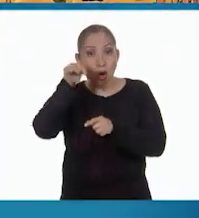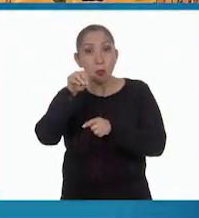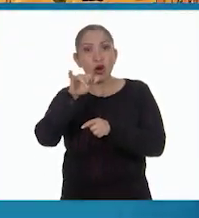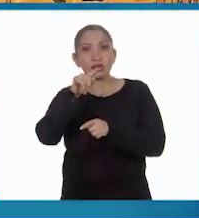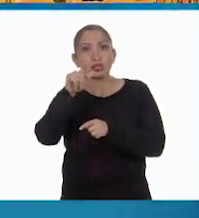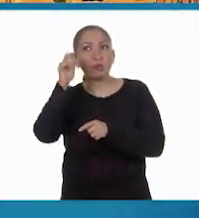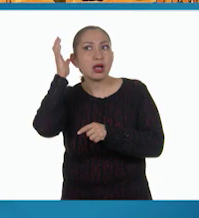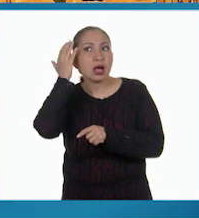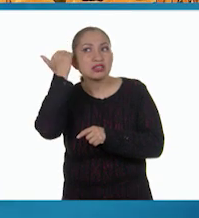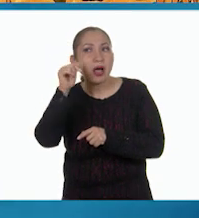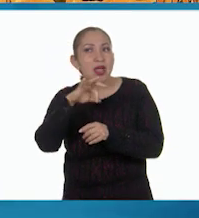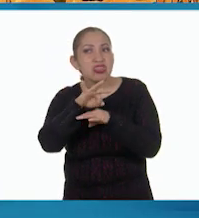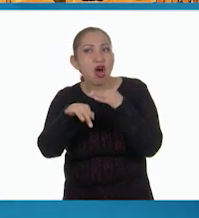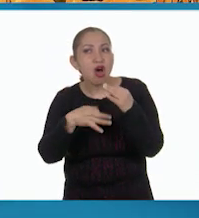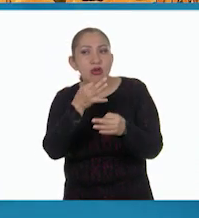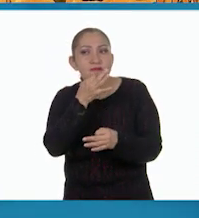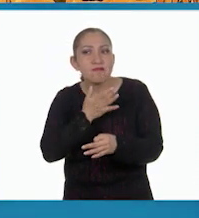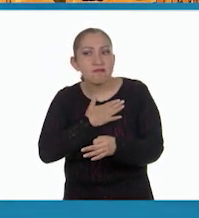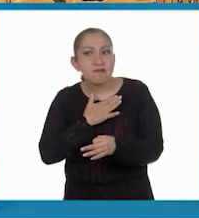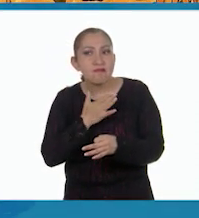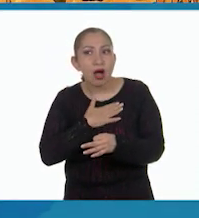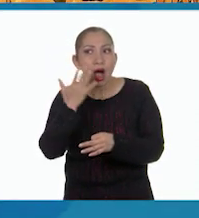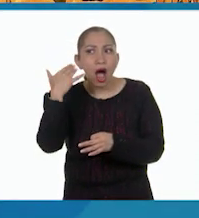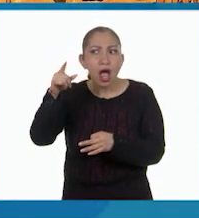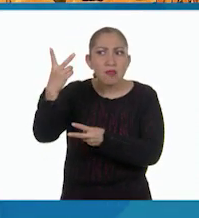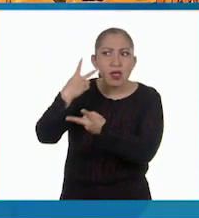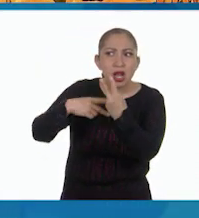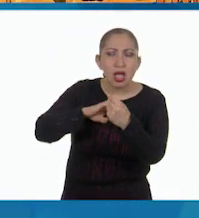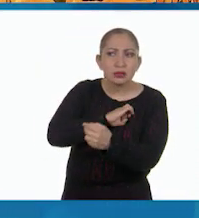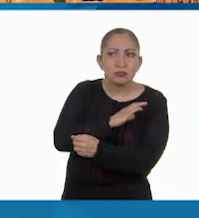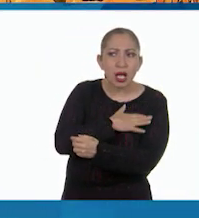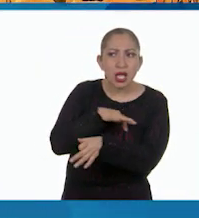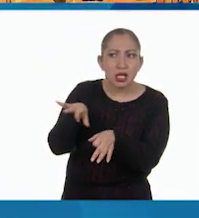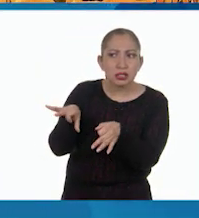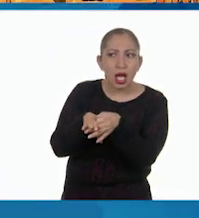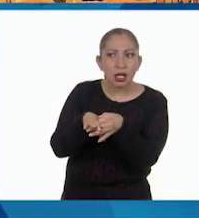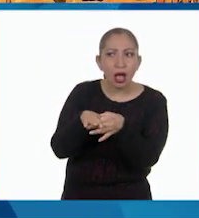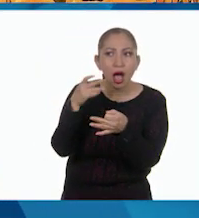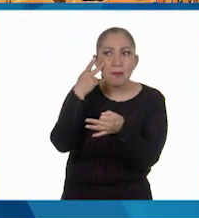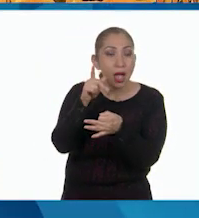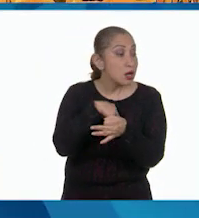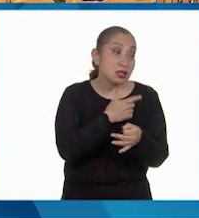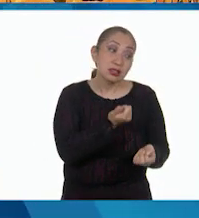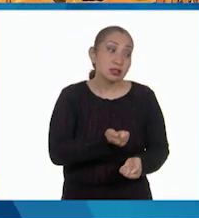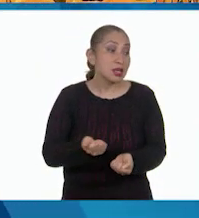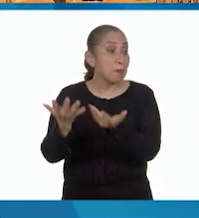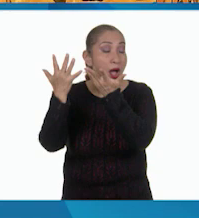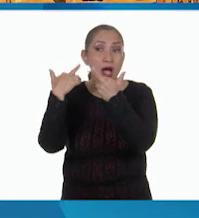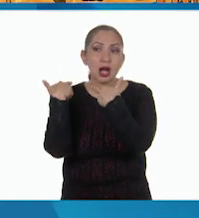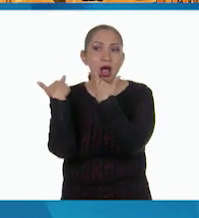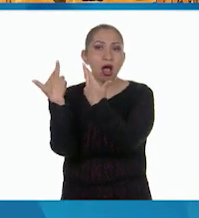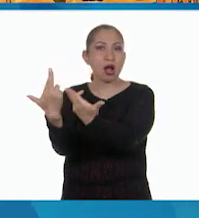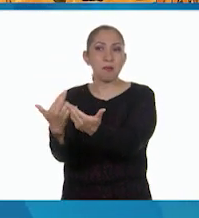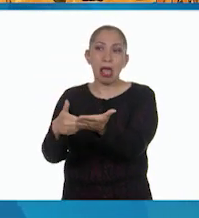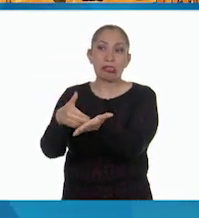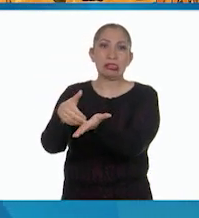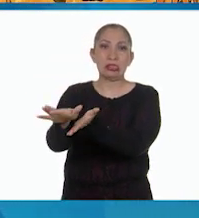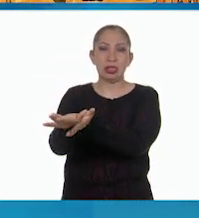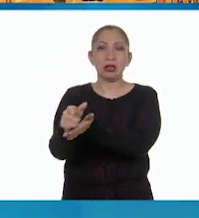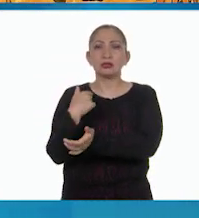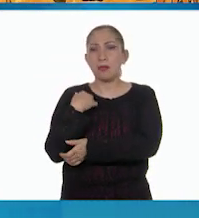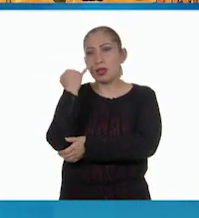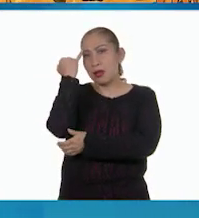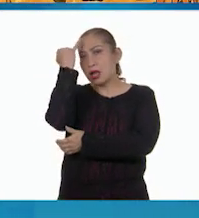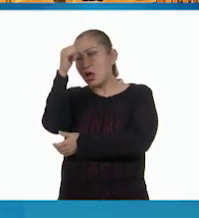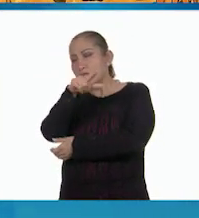¿no? Sobre todo para ya saber que había españoles en las cercanías y, bueno, haberle mandado regalos. Y me imagino